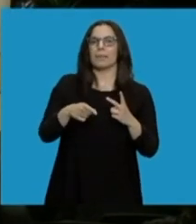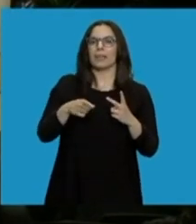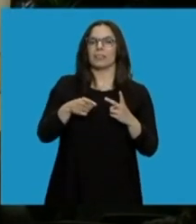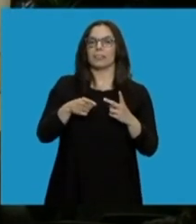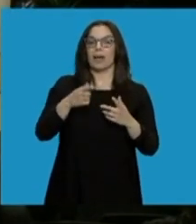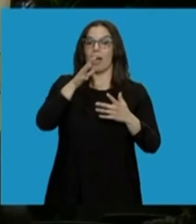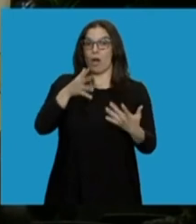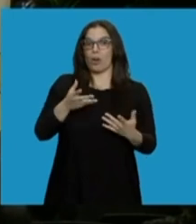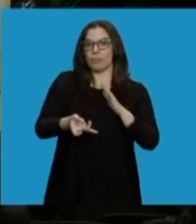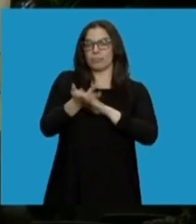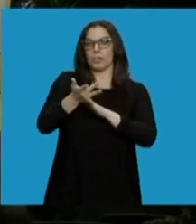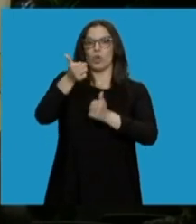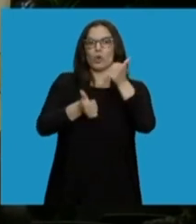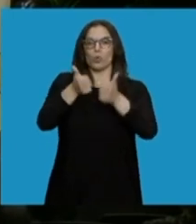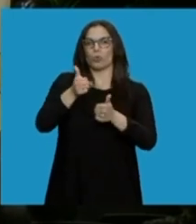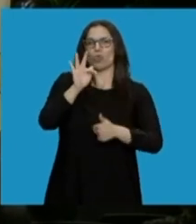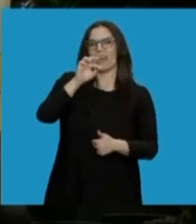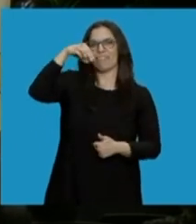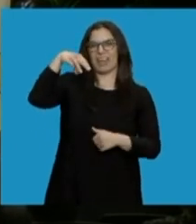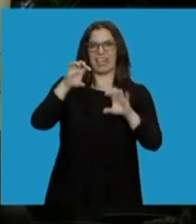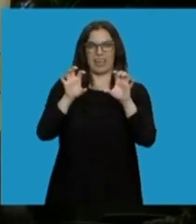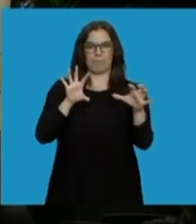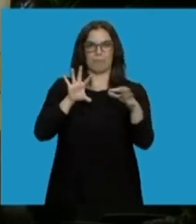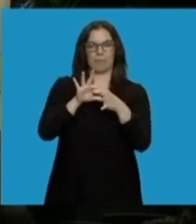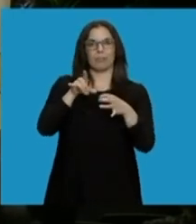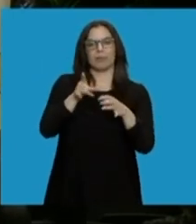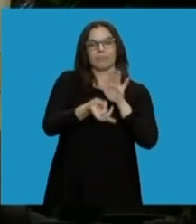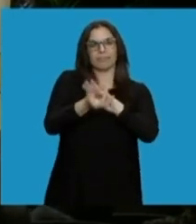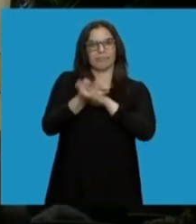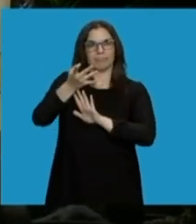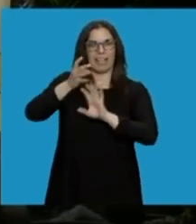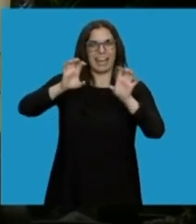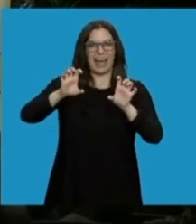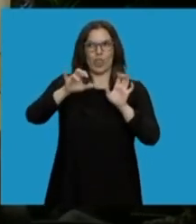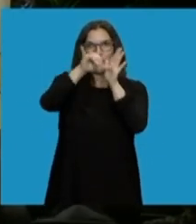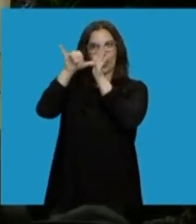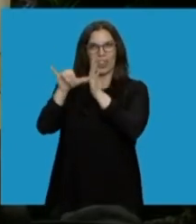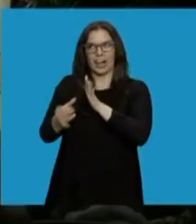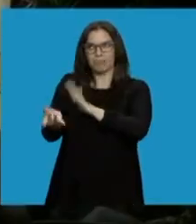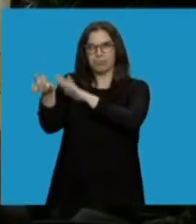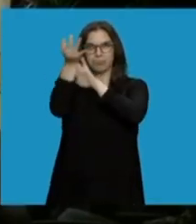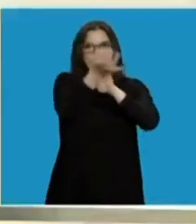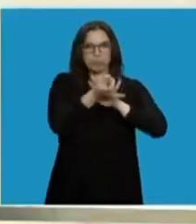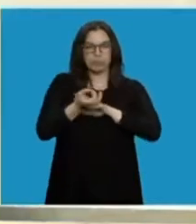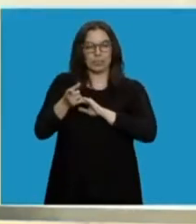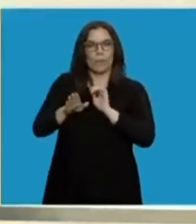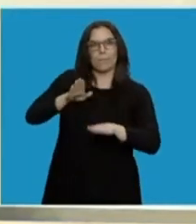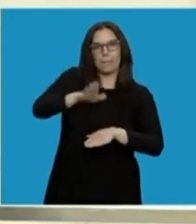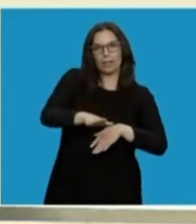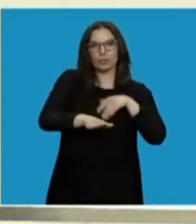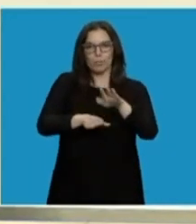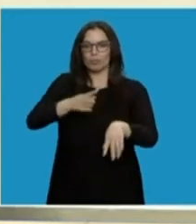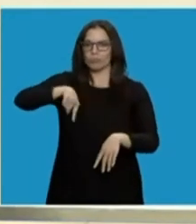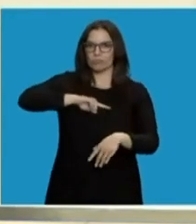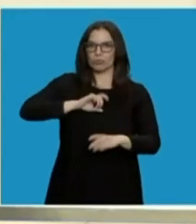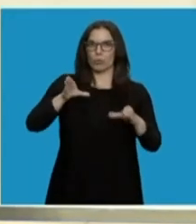actual concurso de FM, que sembrará nuestro territorio con emisoras de proximidad. Son pasos en la apuesta